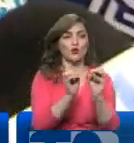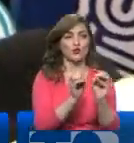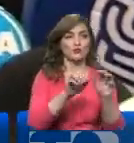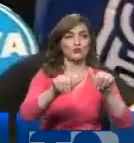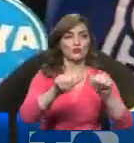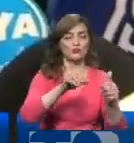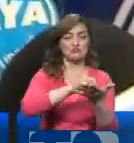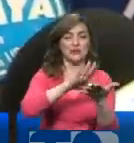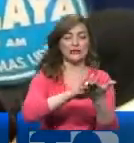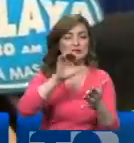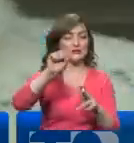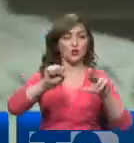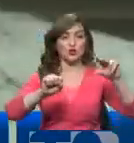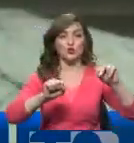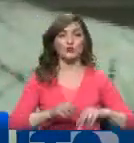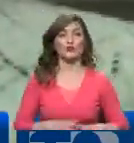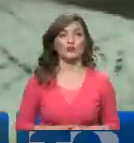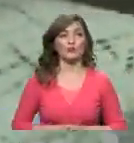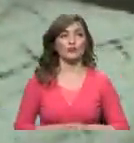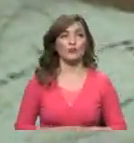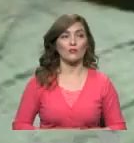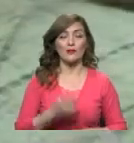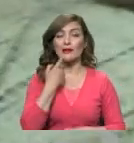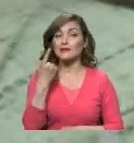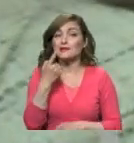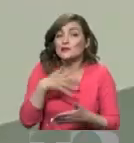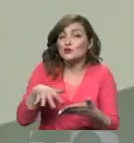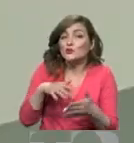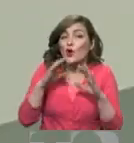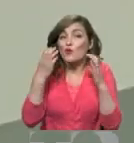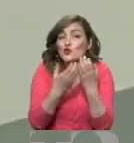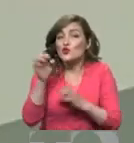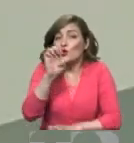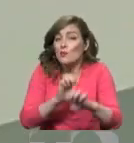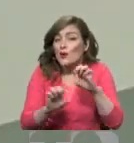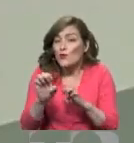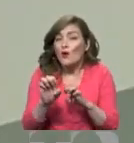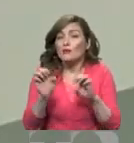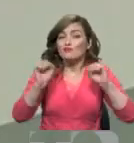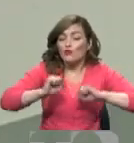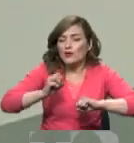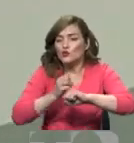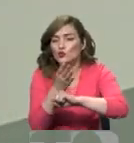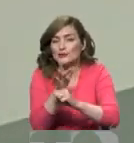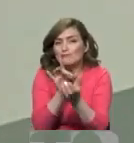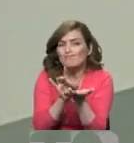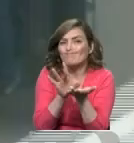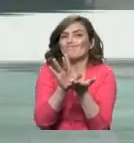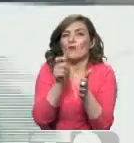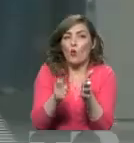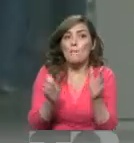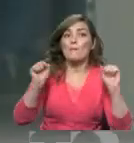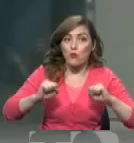si la aplica así en esos términos o no. Pero Aguirre sobre todo cuestionó que la comisión calificadora, que podría incluso sugerir la destitución de los